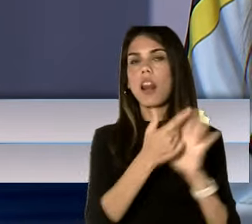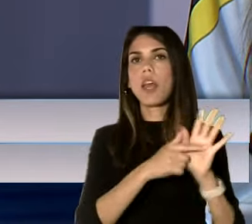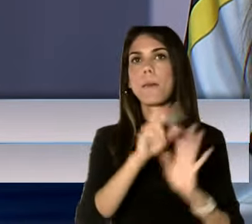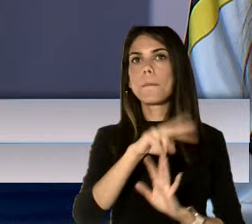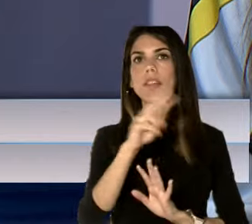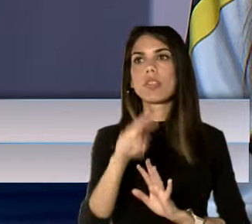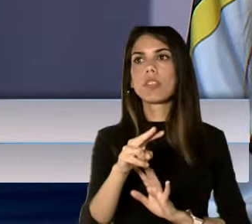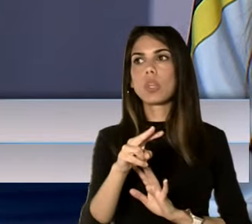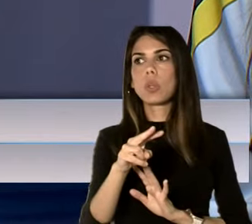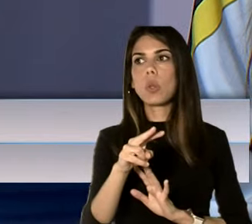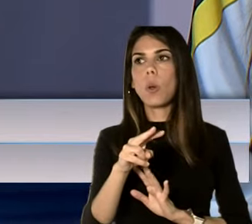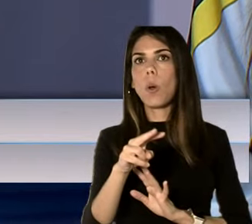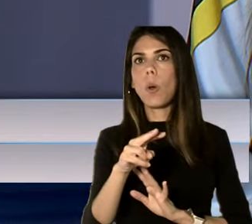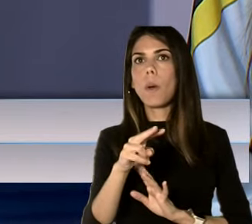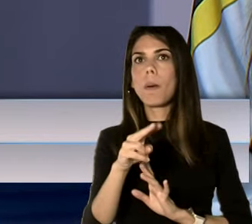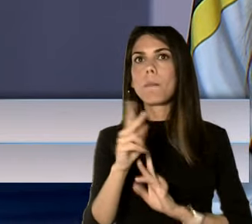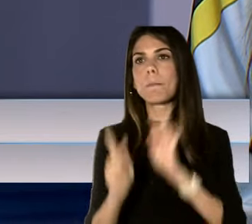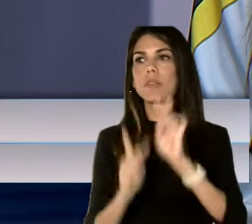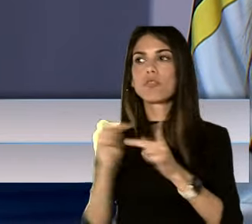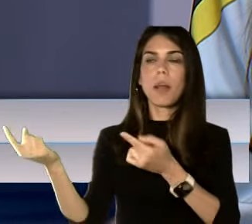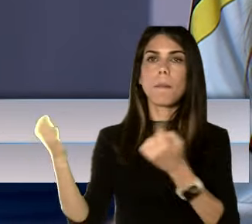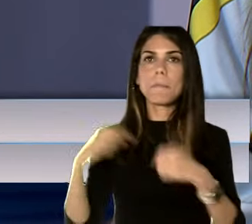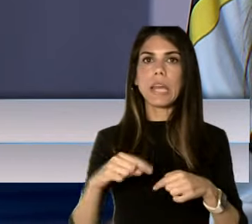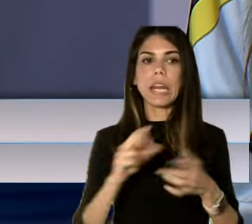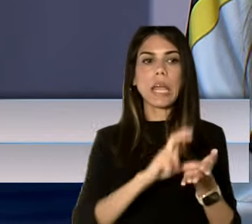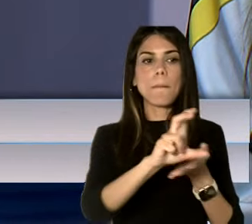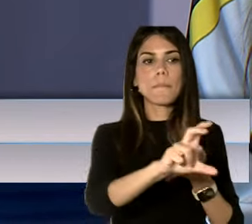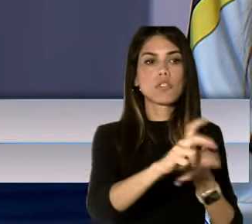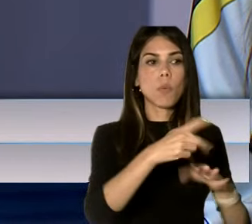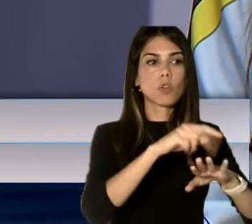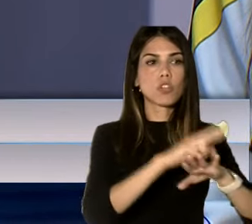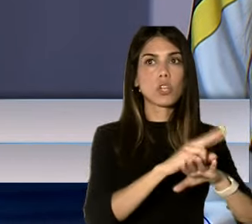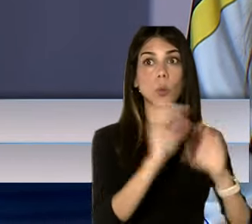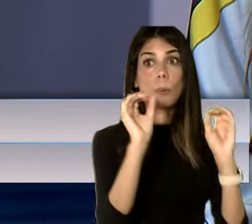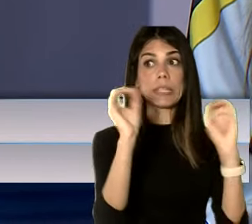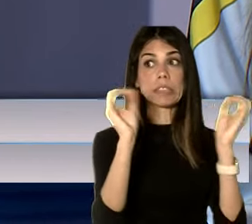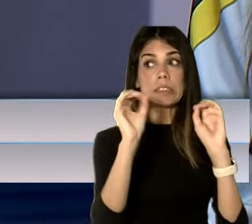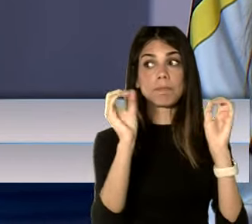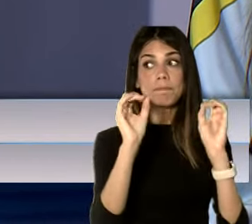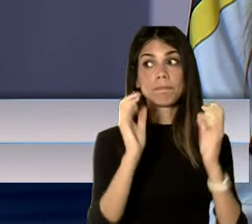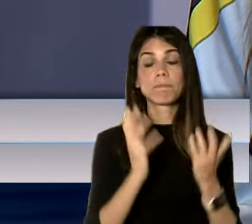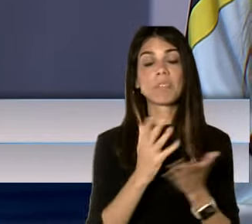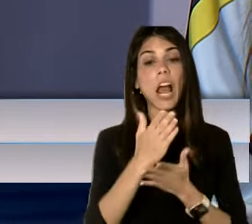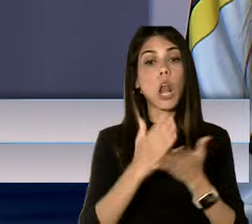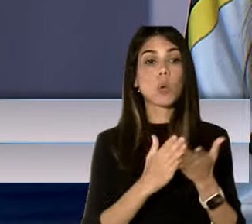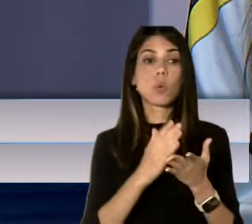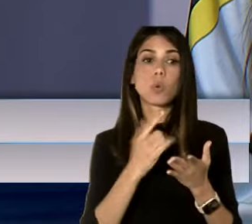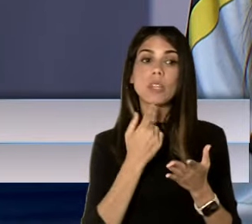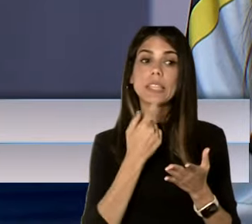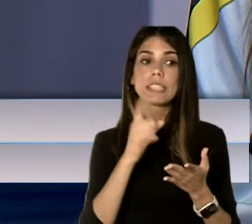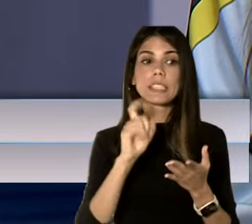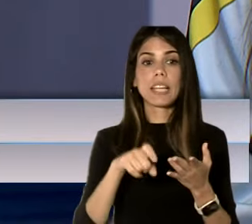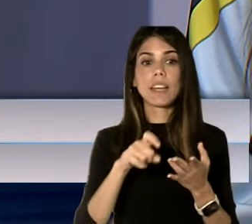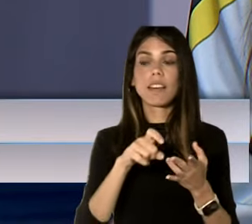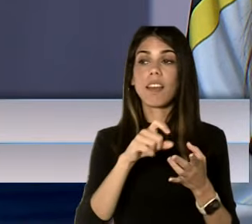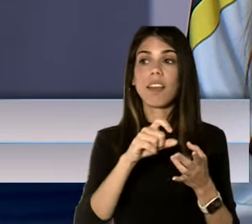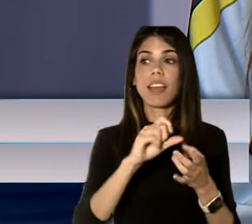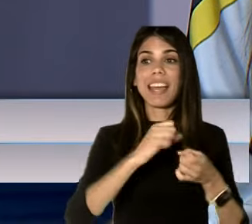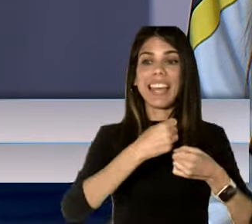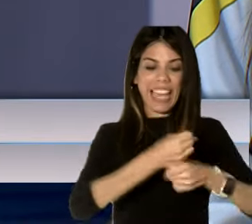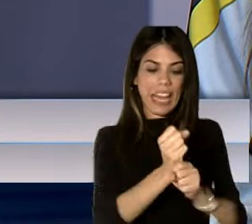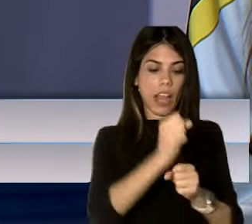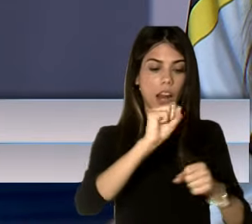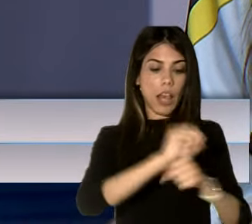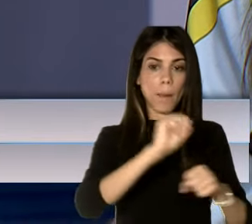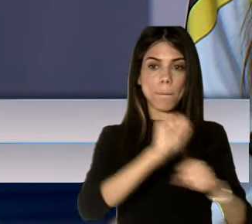nos hacen la inversión que deben ha hacer en Puerto Rico hay Quienes no crean los empleos que deben existir en que deben